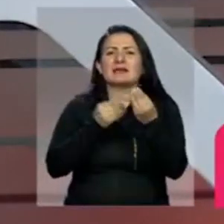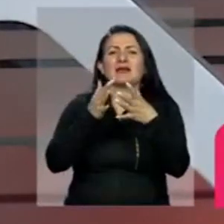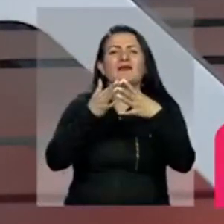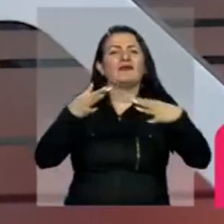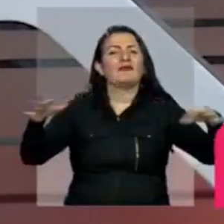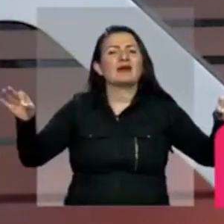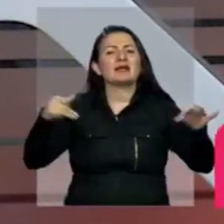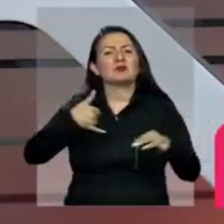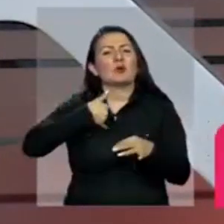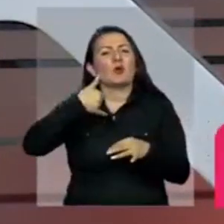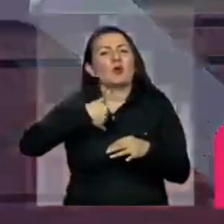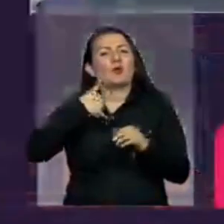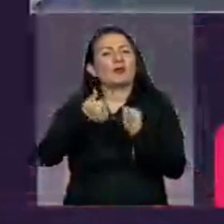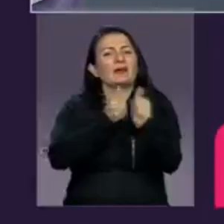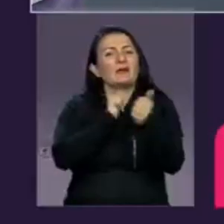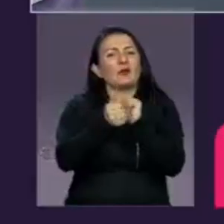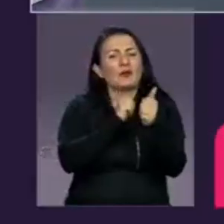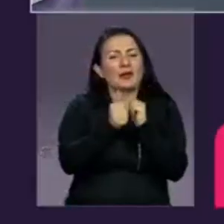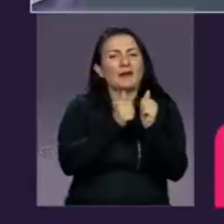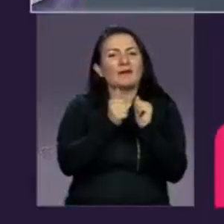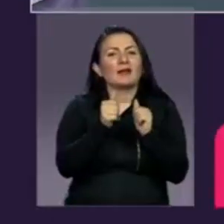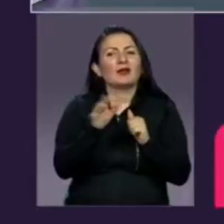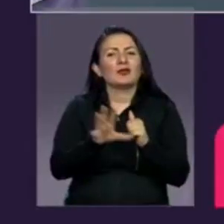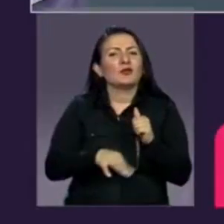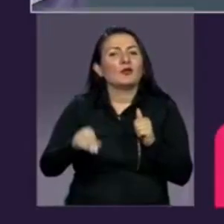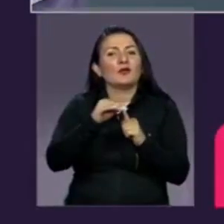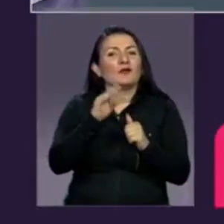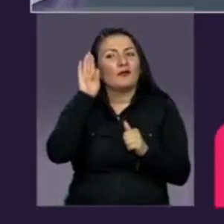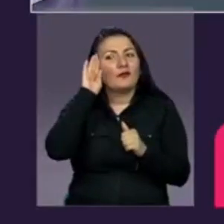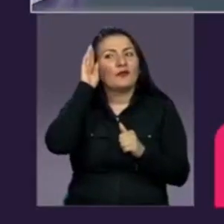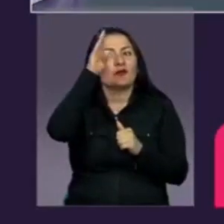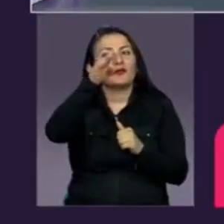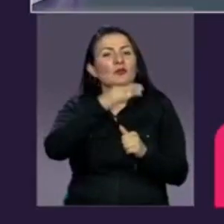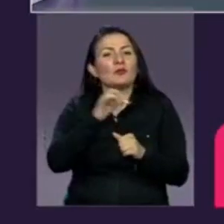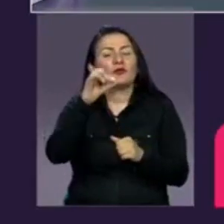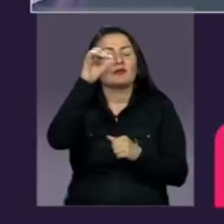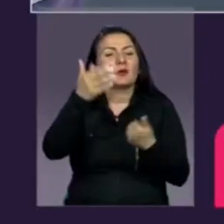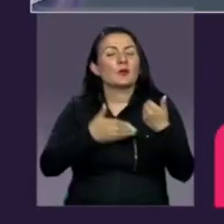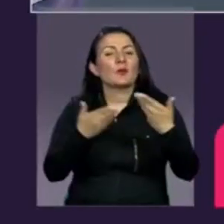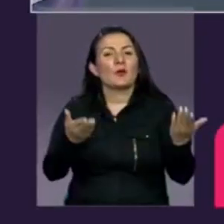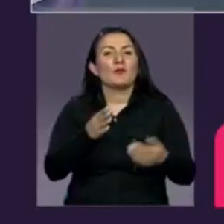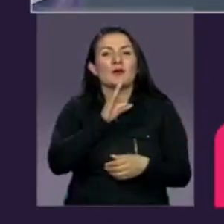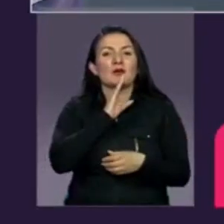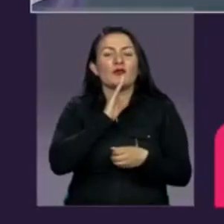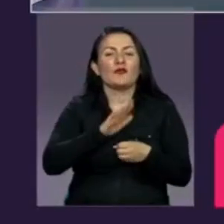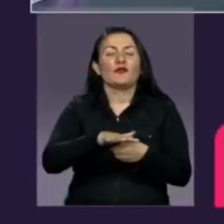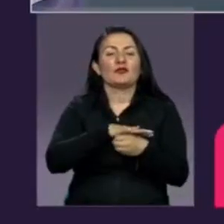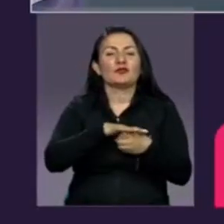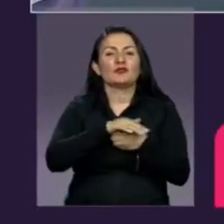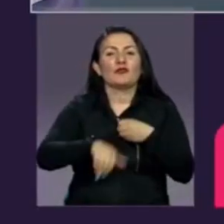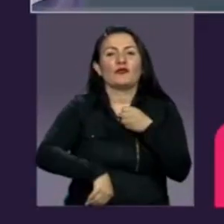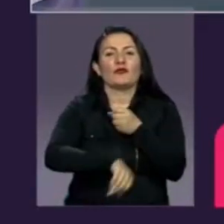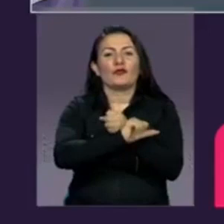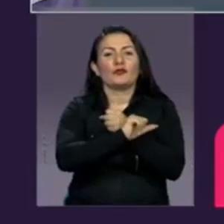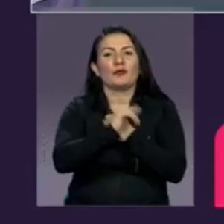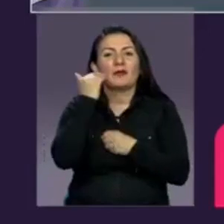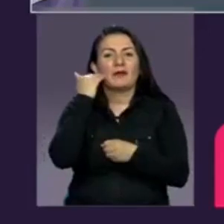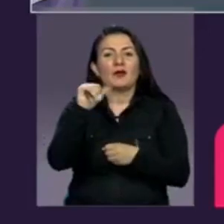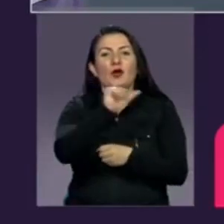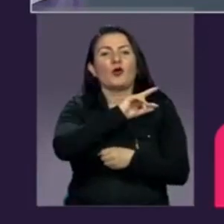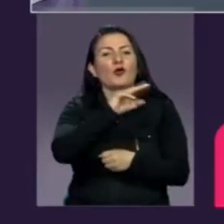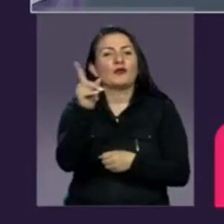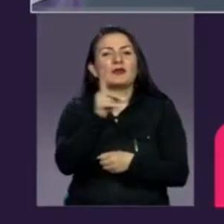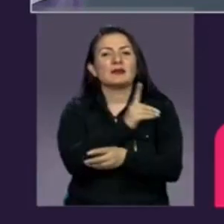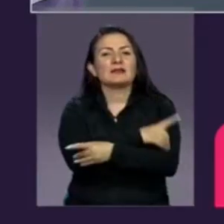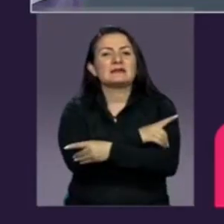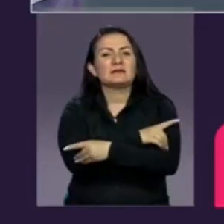las jóvenes deportistas, no solamente también para las que aspiran llegar a un equipo profesional en el caso del fútbol femenino, sino también en otras disciplinas,